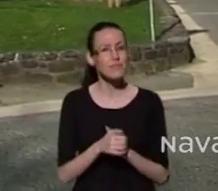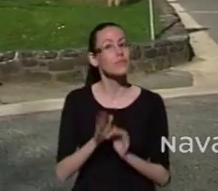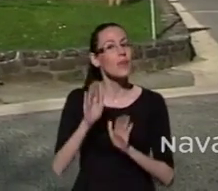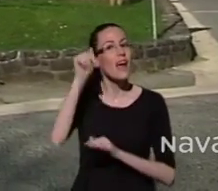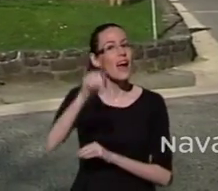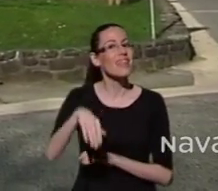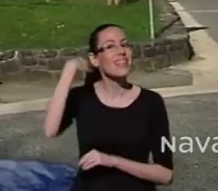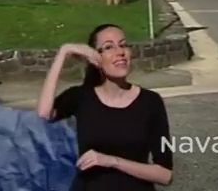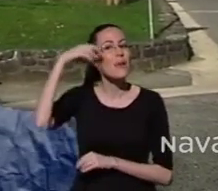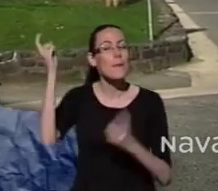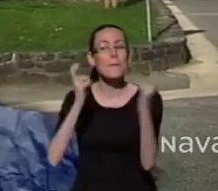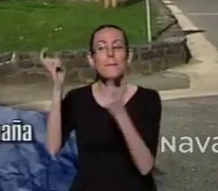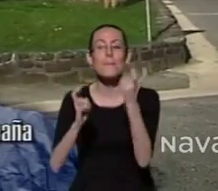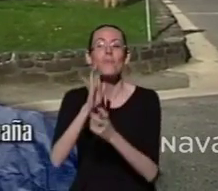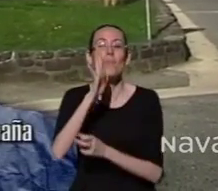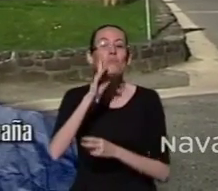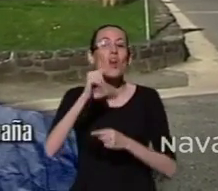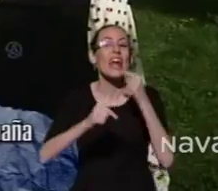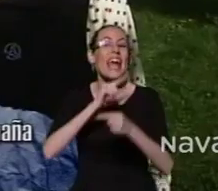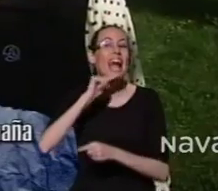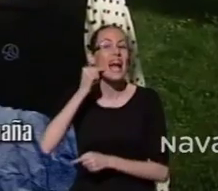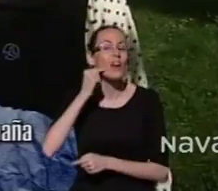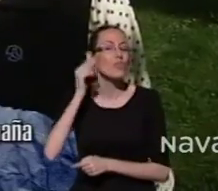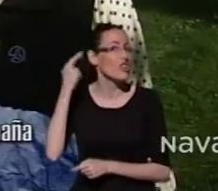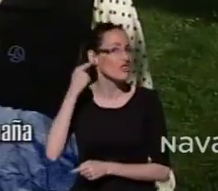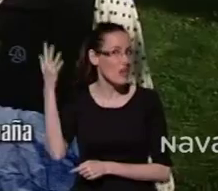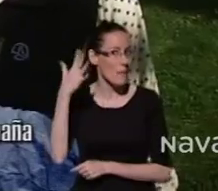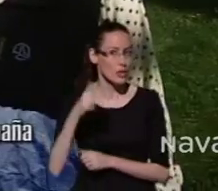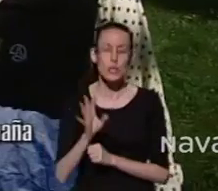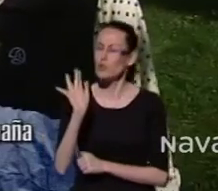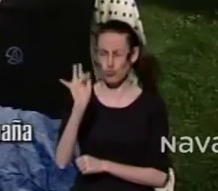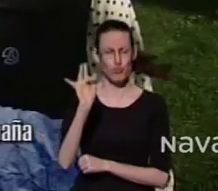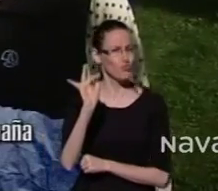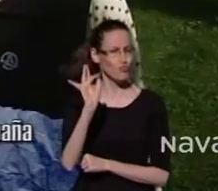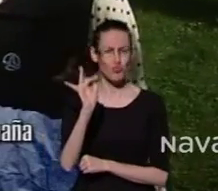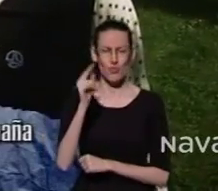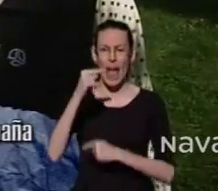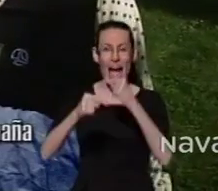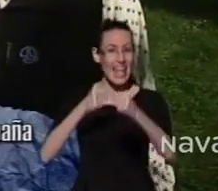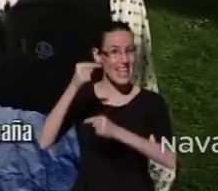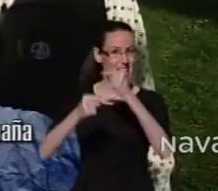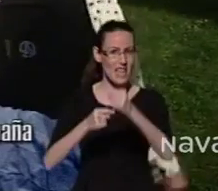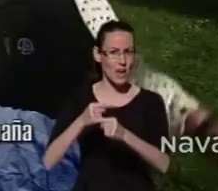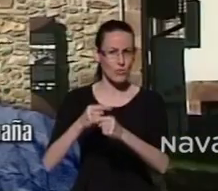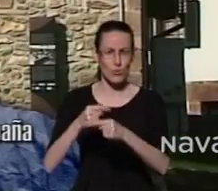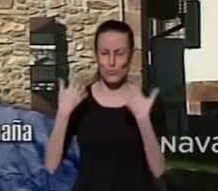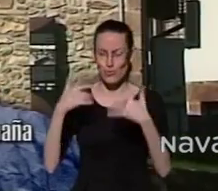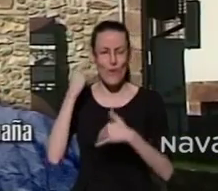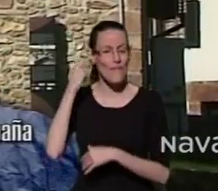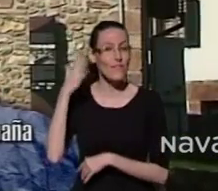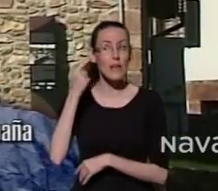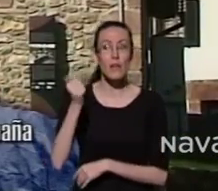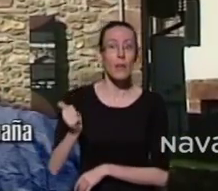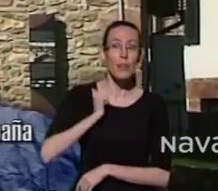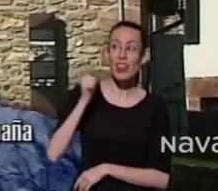los famosos canutillos de Zumbilla. Sí, los canutillos eran muy nombrados. Mira, precisamente esa es la